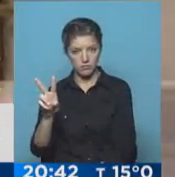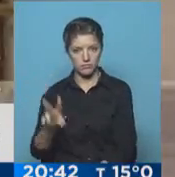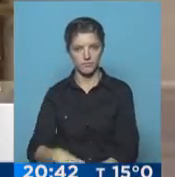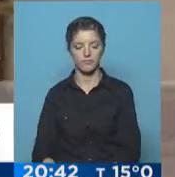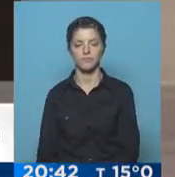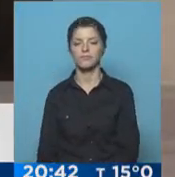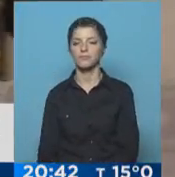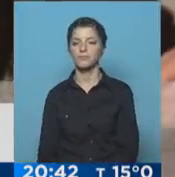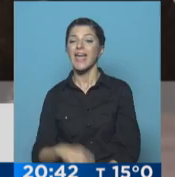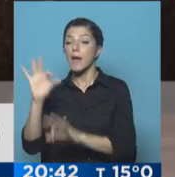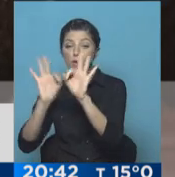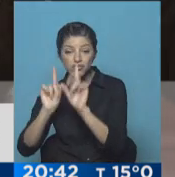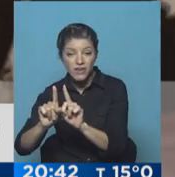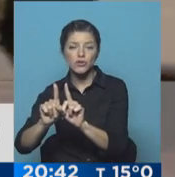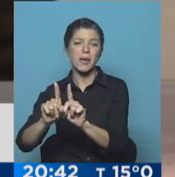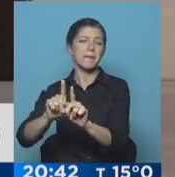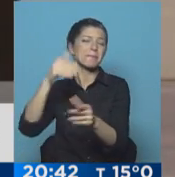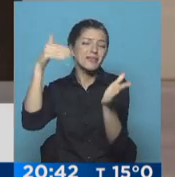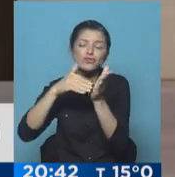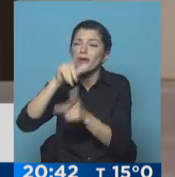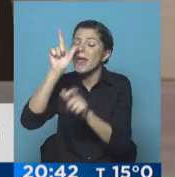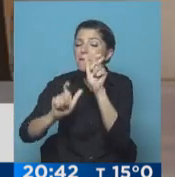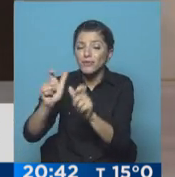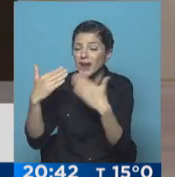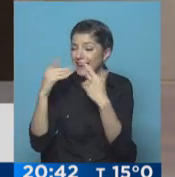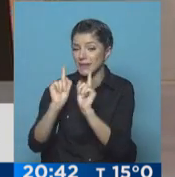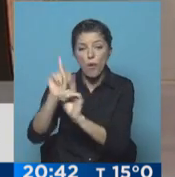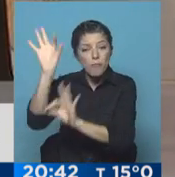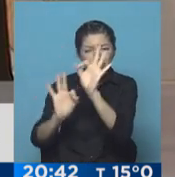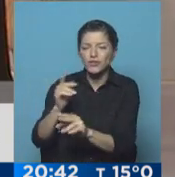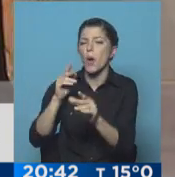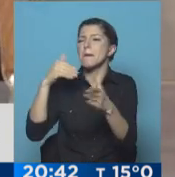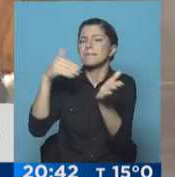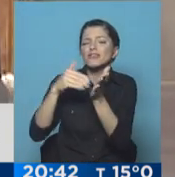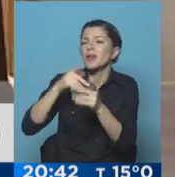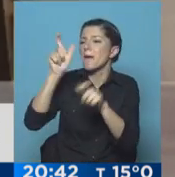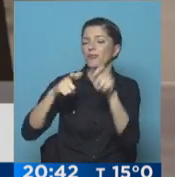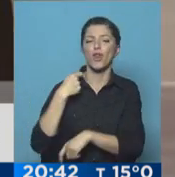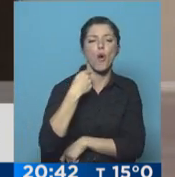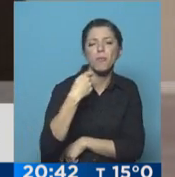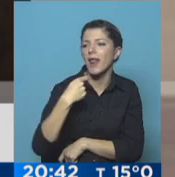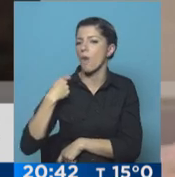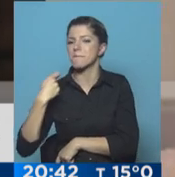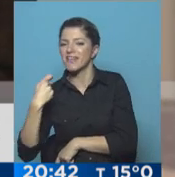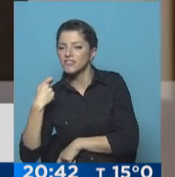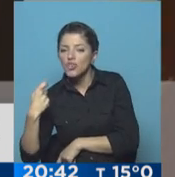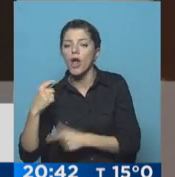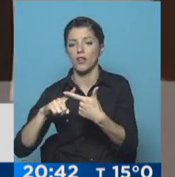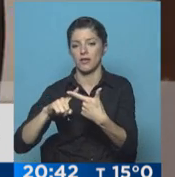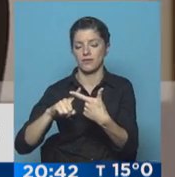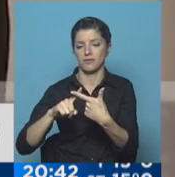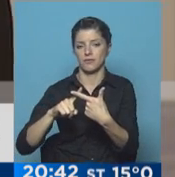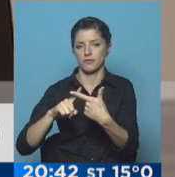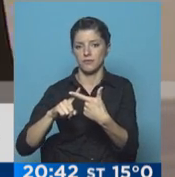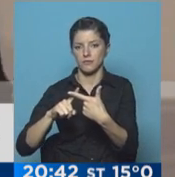el proyecto que ha permitido incluir a millones de jubilados y pensionados, que ha desplegado el